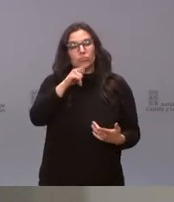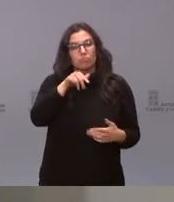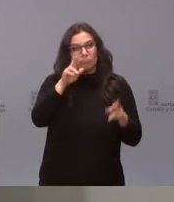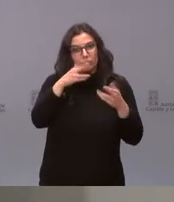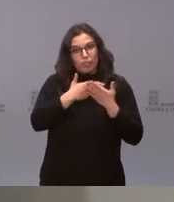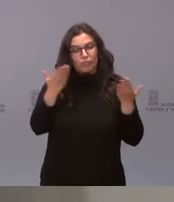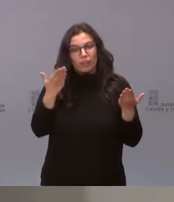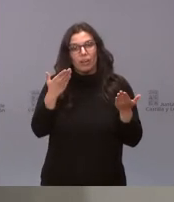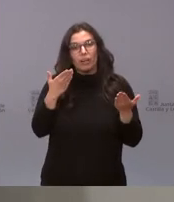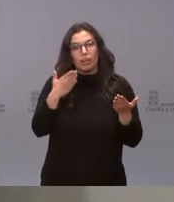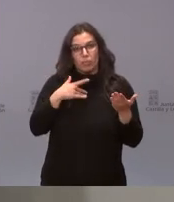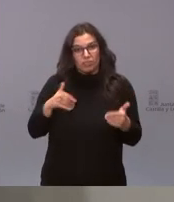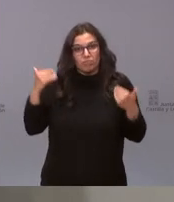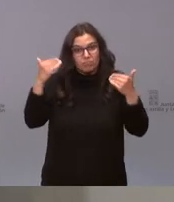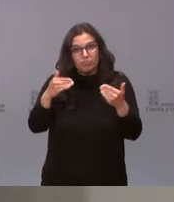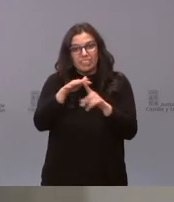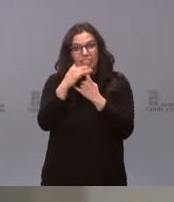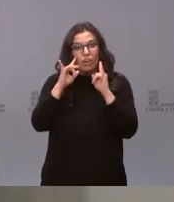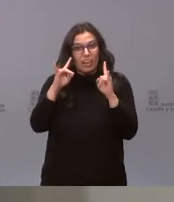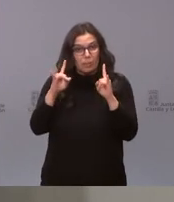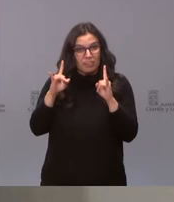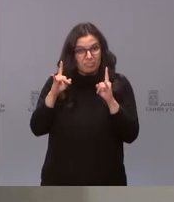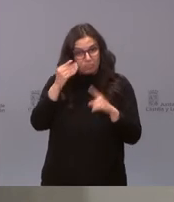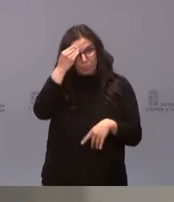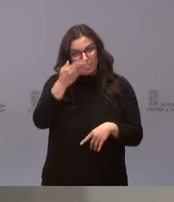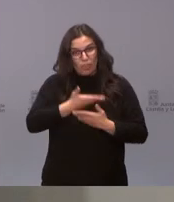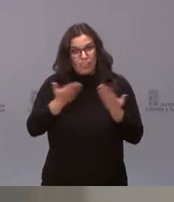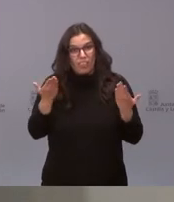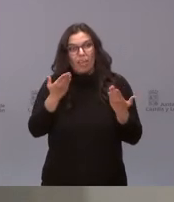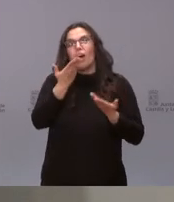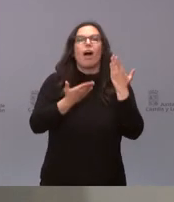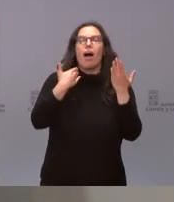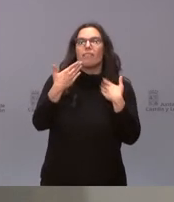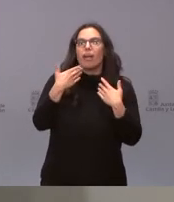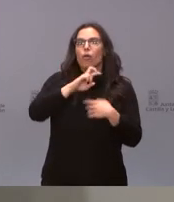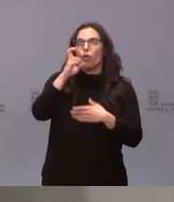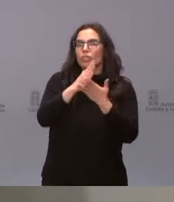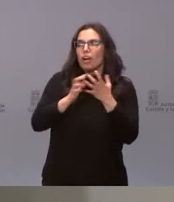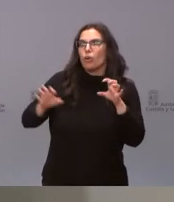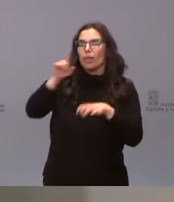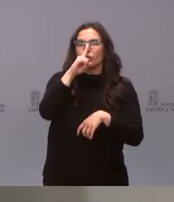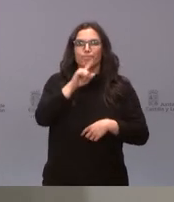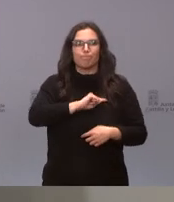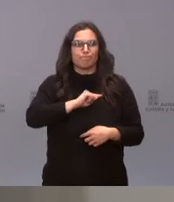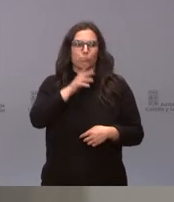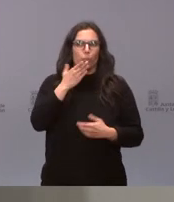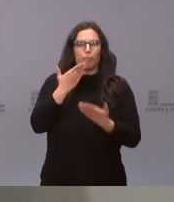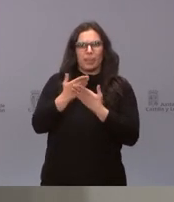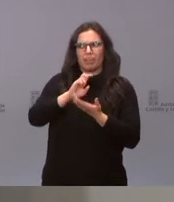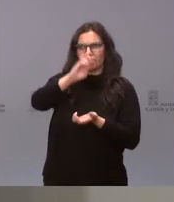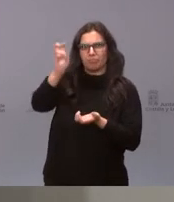haya una prórroga del estado de alarma por parte del gobierno si habla con otras comunidades la sensación tiene porque han sido varias las que lo han pedido